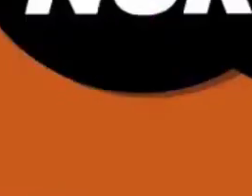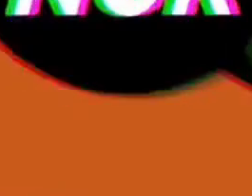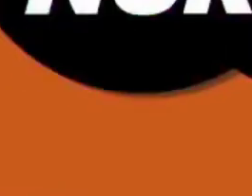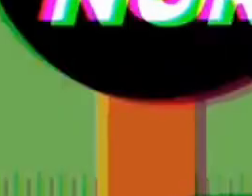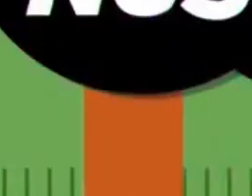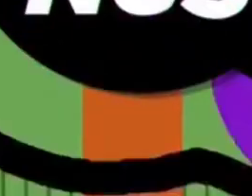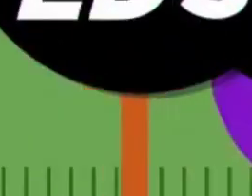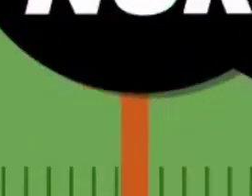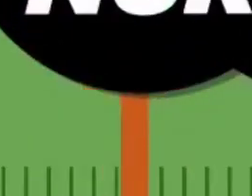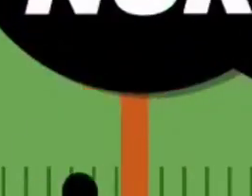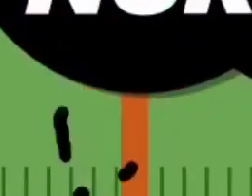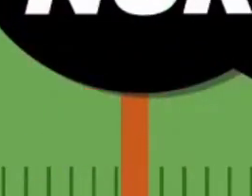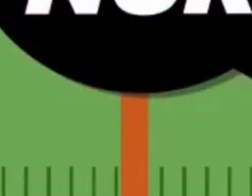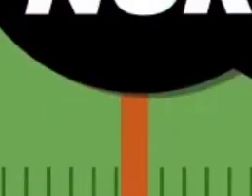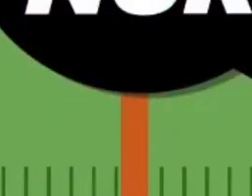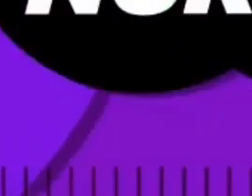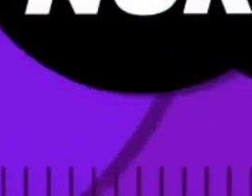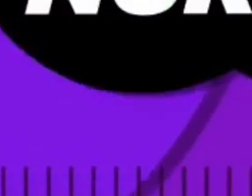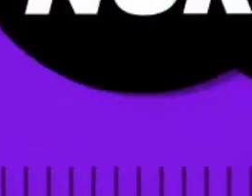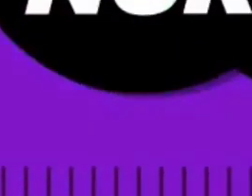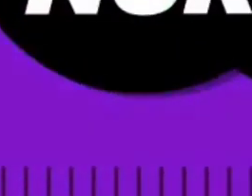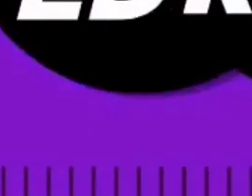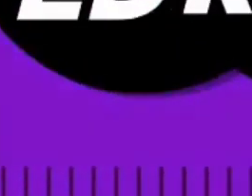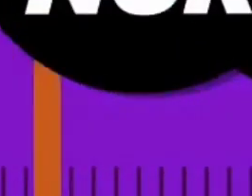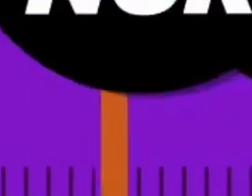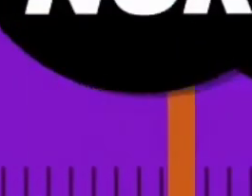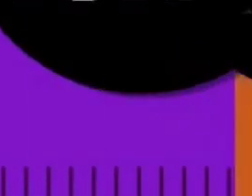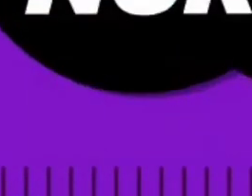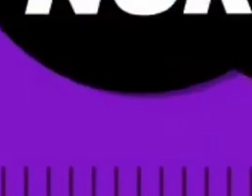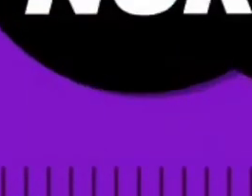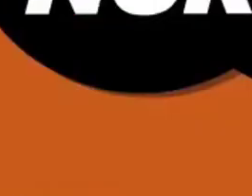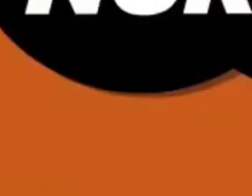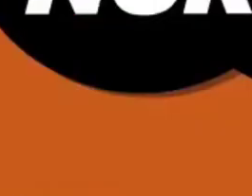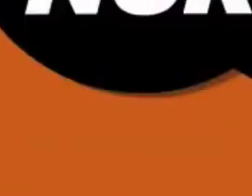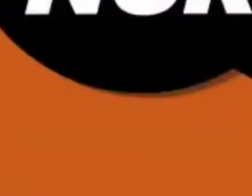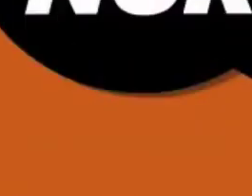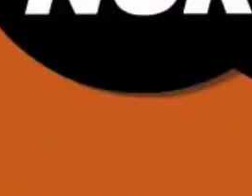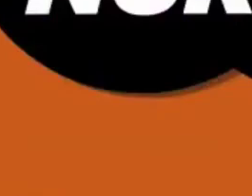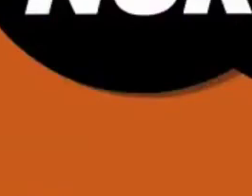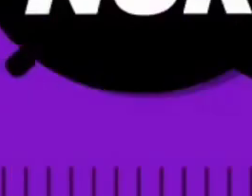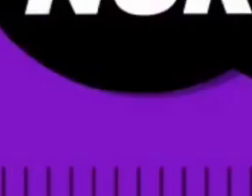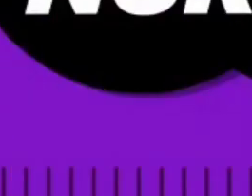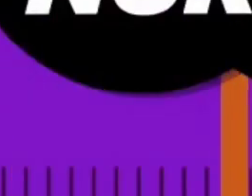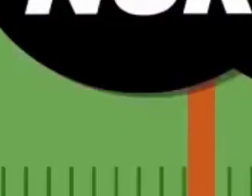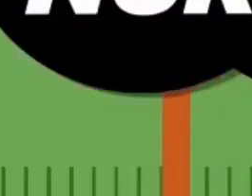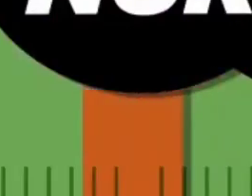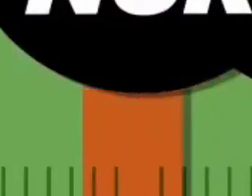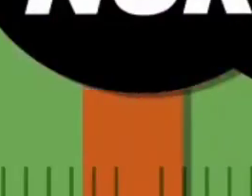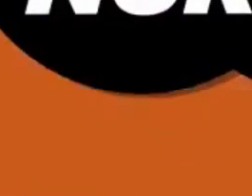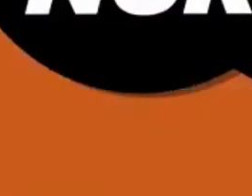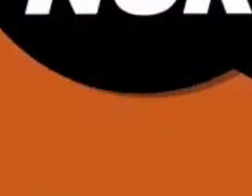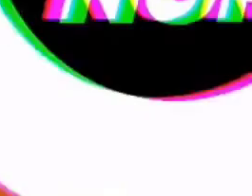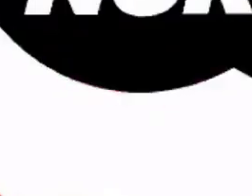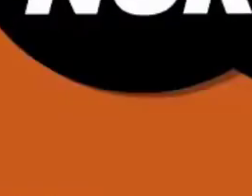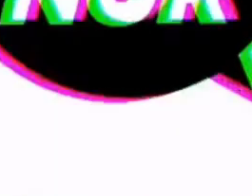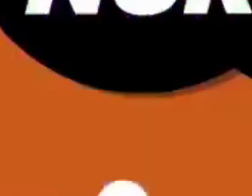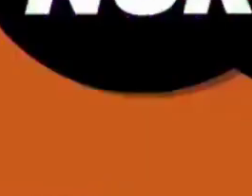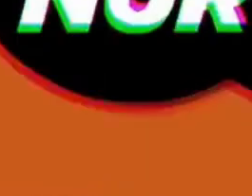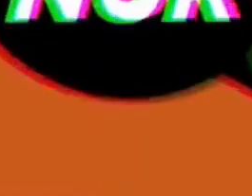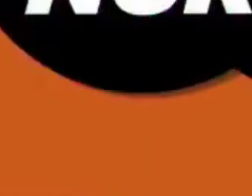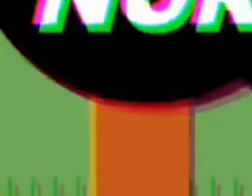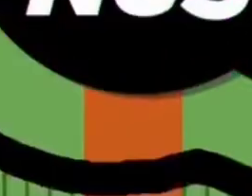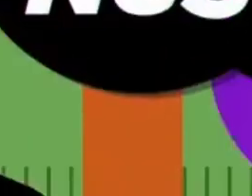para que cómo se va a distribuir el tema son de los subsidios, de los beneficios, de la ayuda. Sí, sí, sí, sí. Eso está previsto que